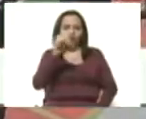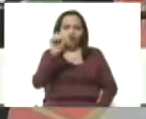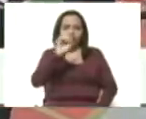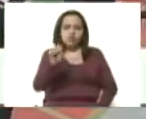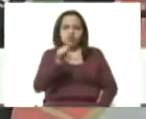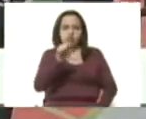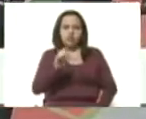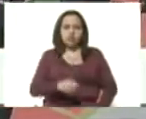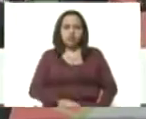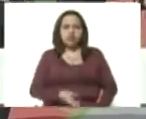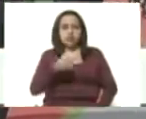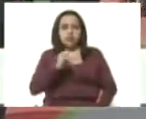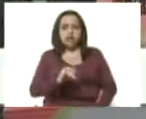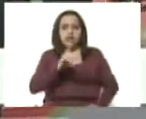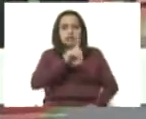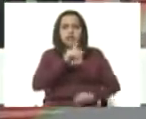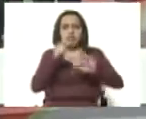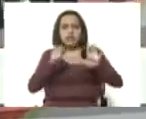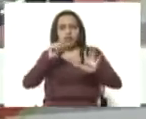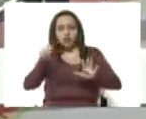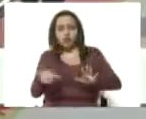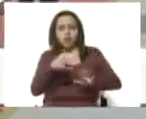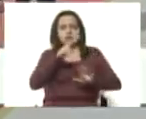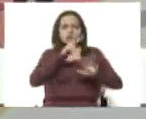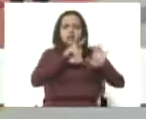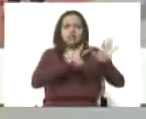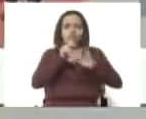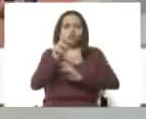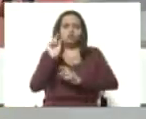de 16.71 puntos.